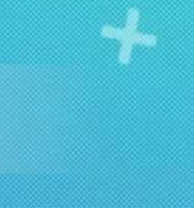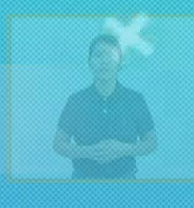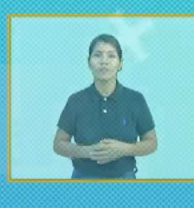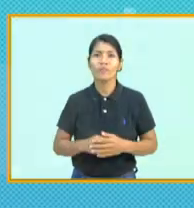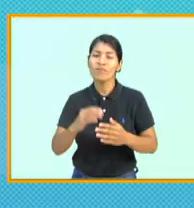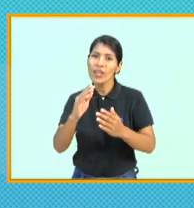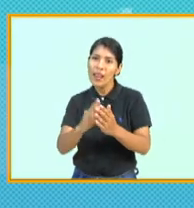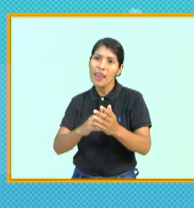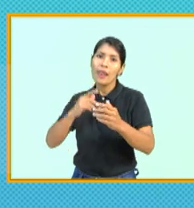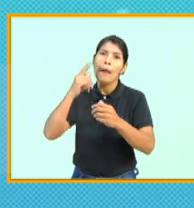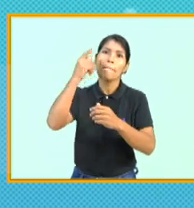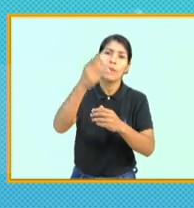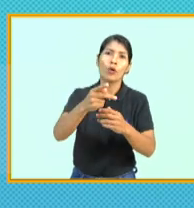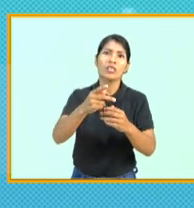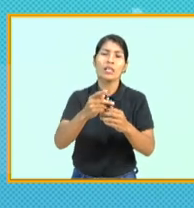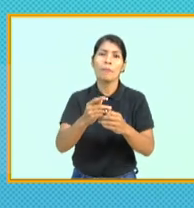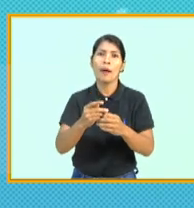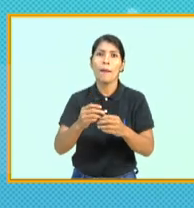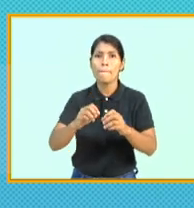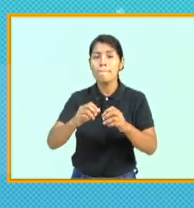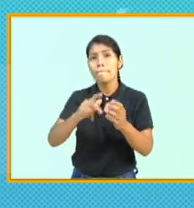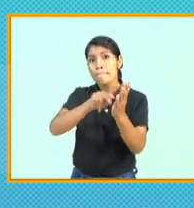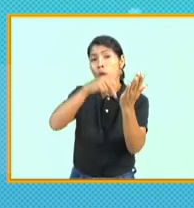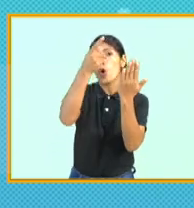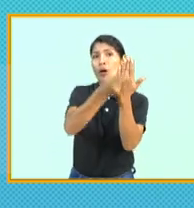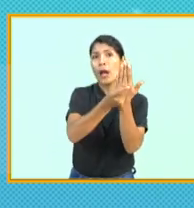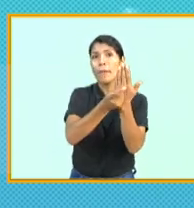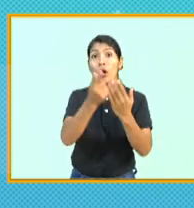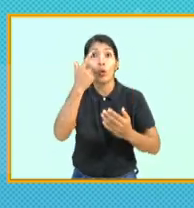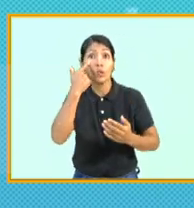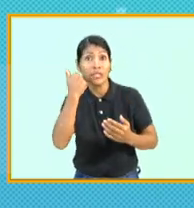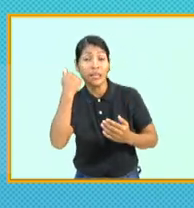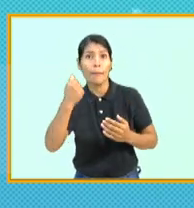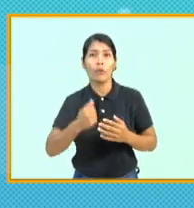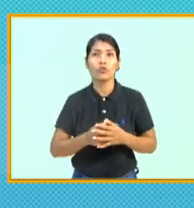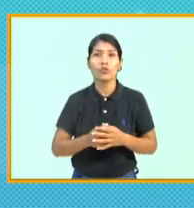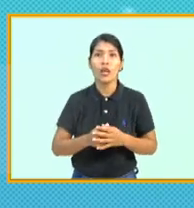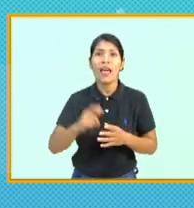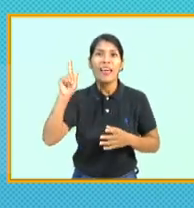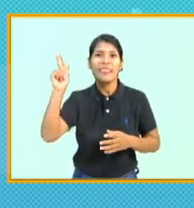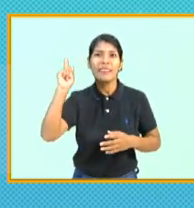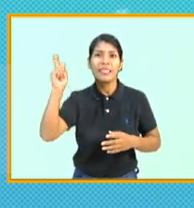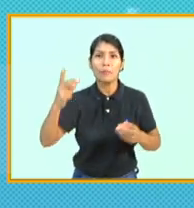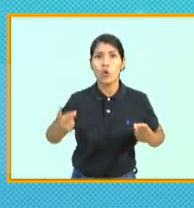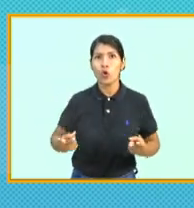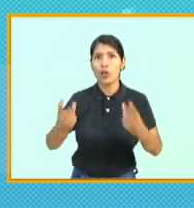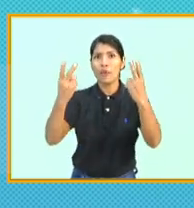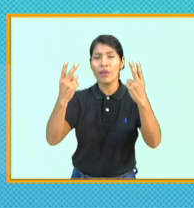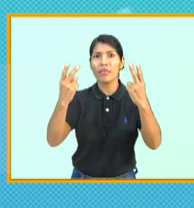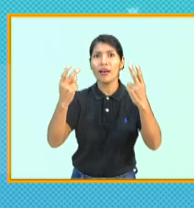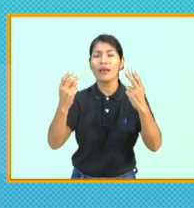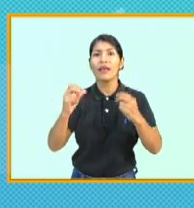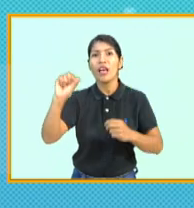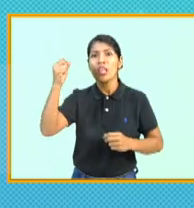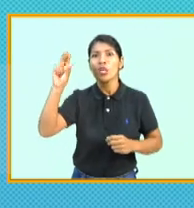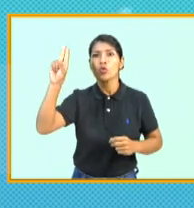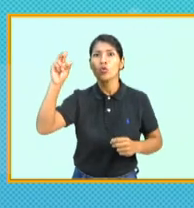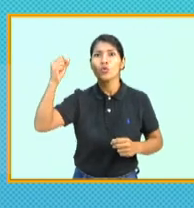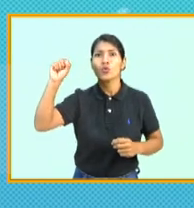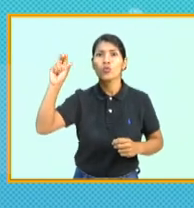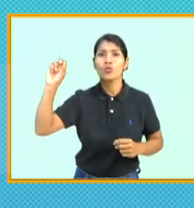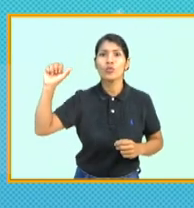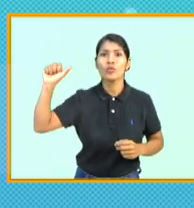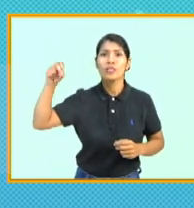En la próxima edición de Rompiendo Barreras conoceremos el testimonio de vida de Sultana Linarte